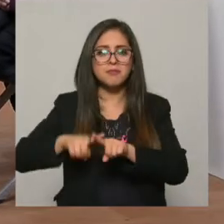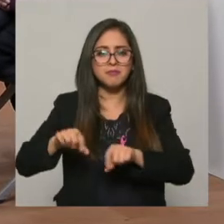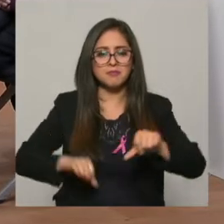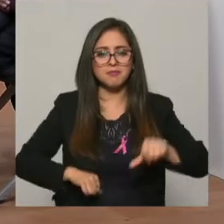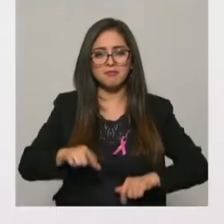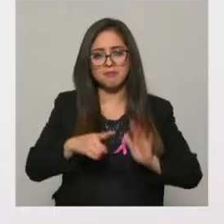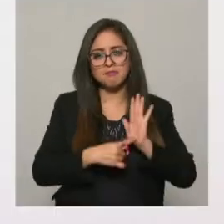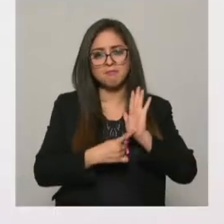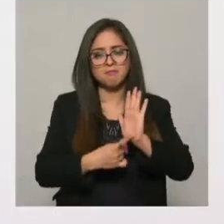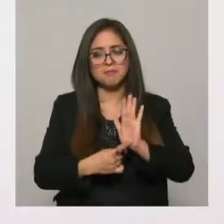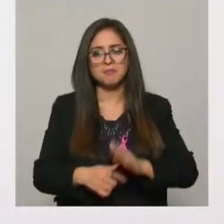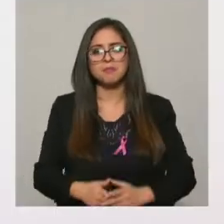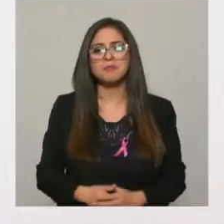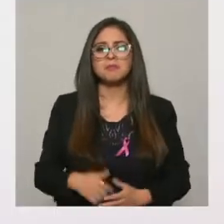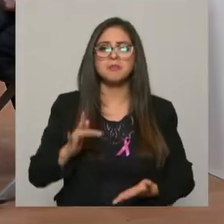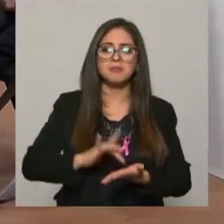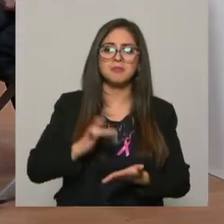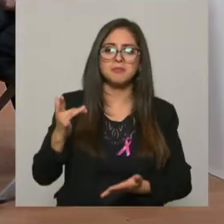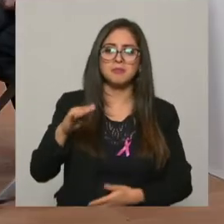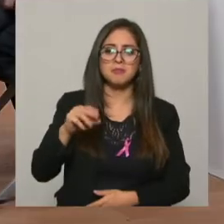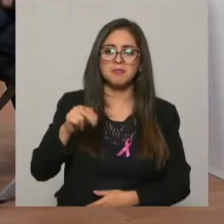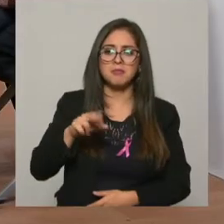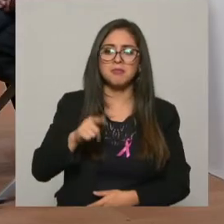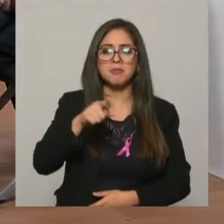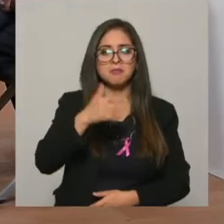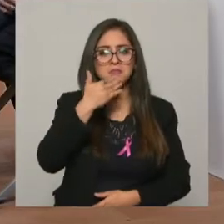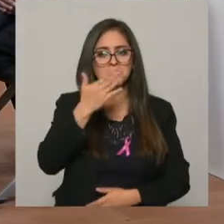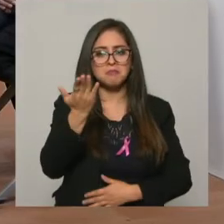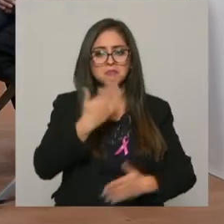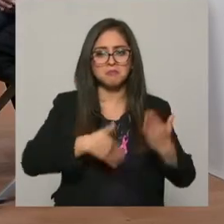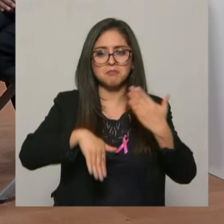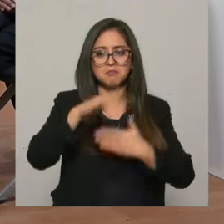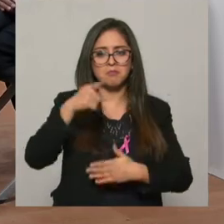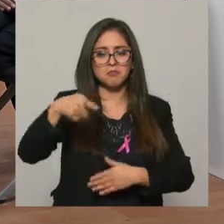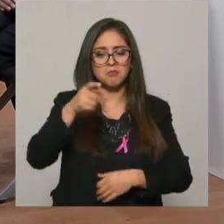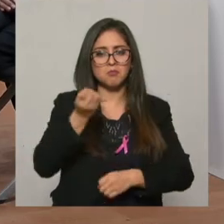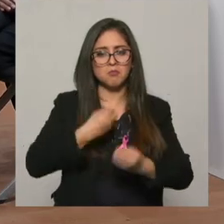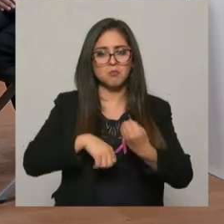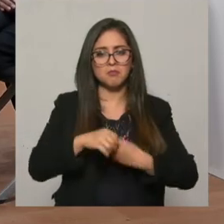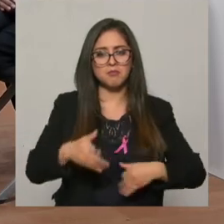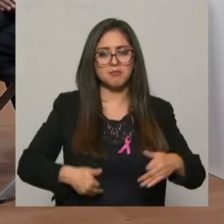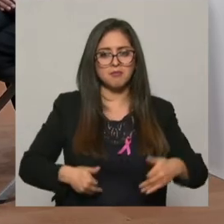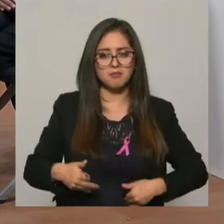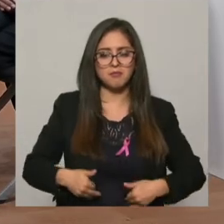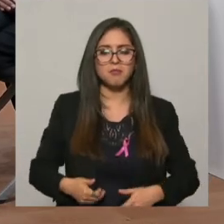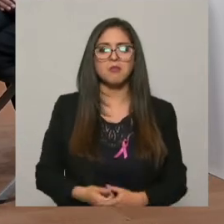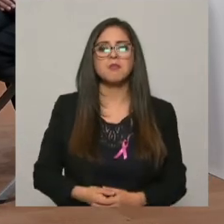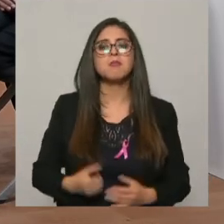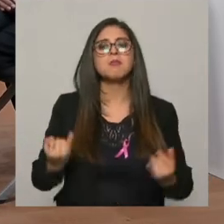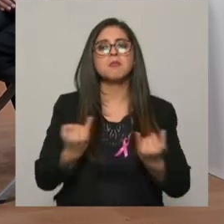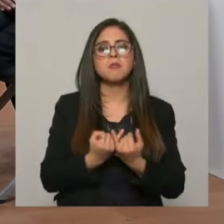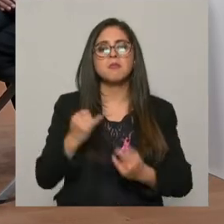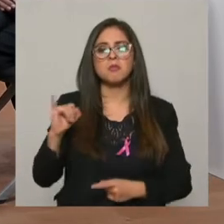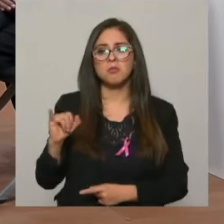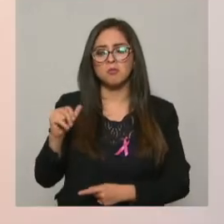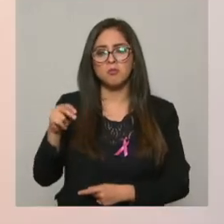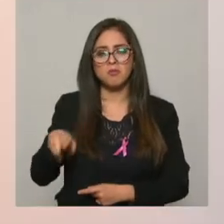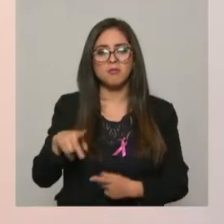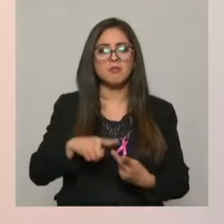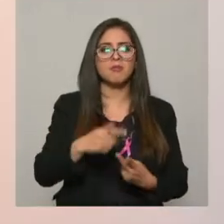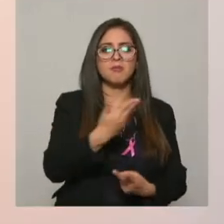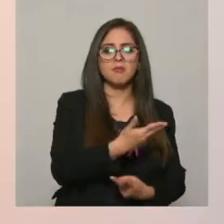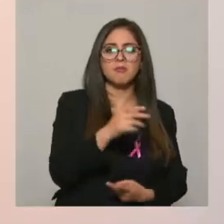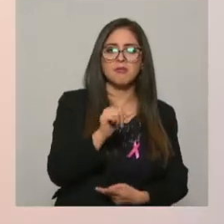ofrezcan. Gracias por tu presencia. Agradezco también obra. Gracias. Agradezco también la presencia de Juan Velasco y por supuesto de